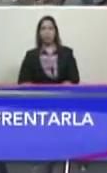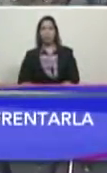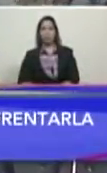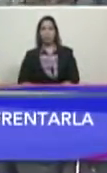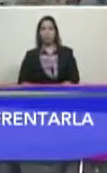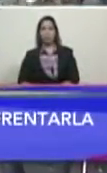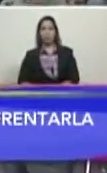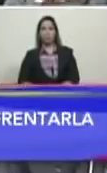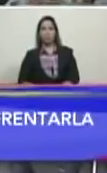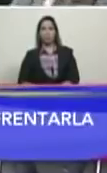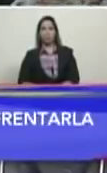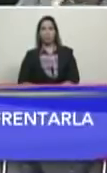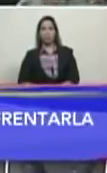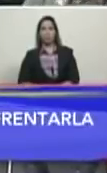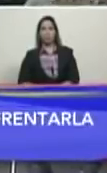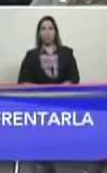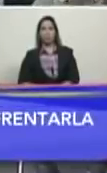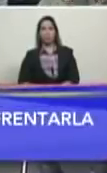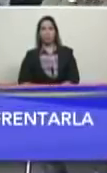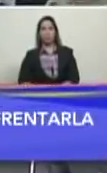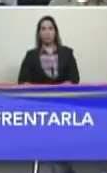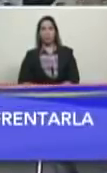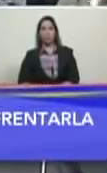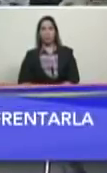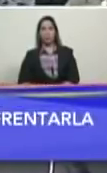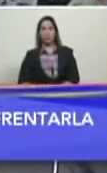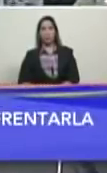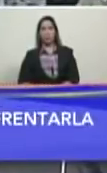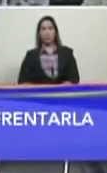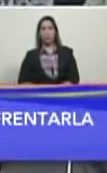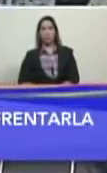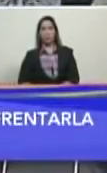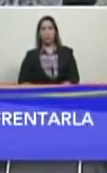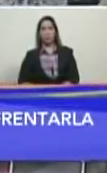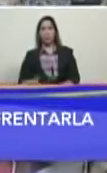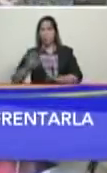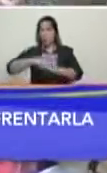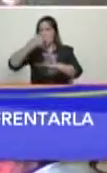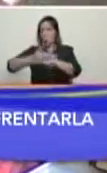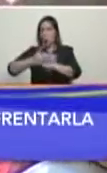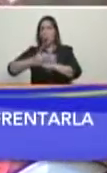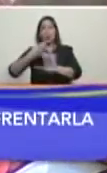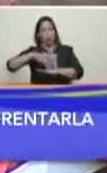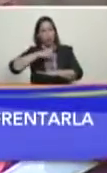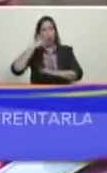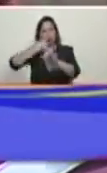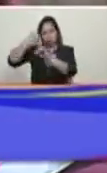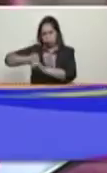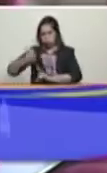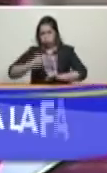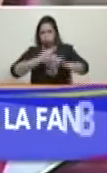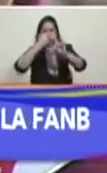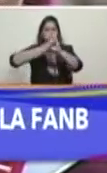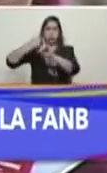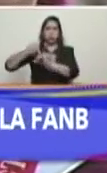decía el general Gudiño Betancur, de manera irreductible seguiremos dando.